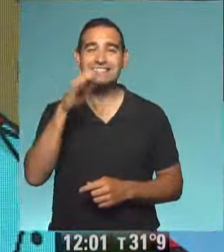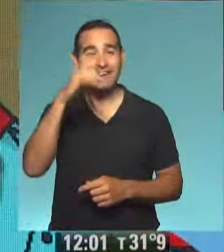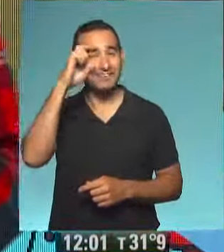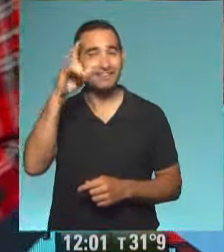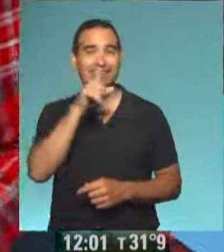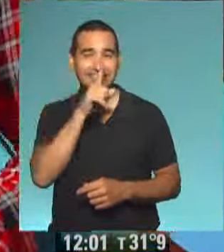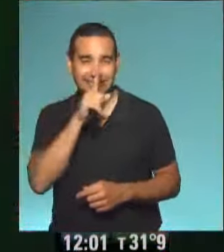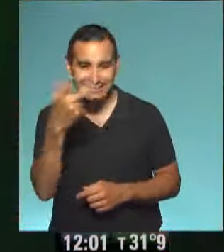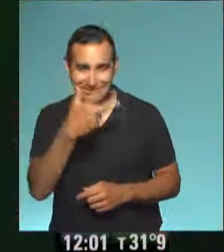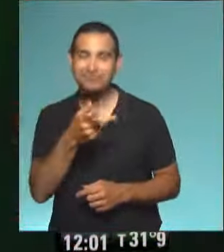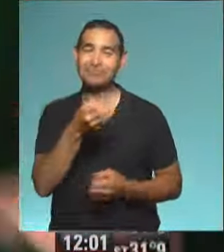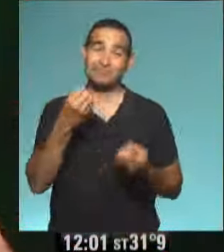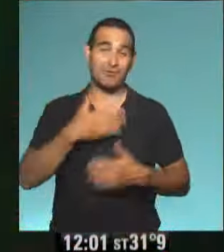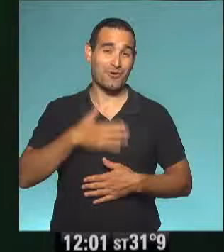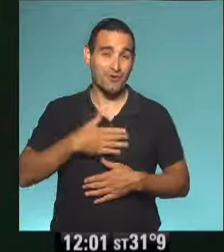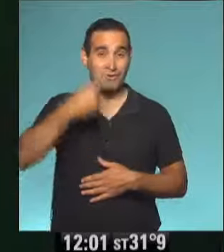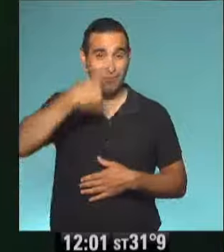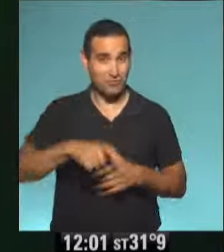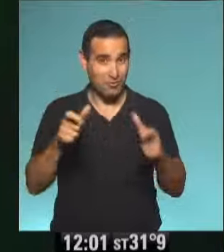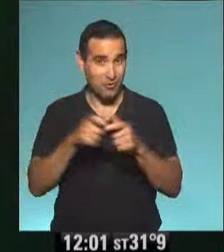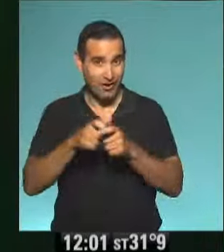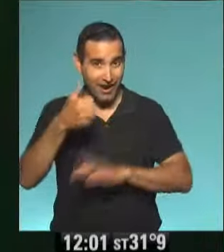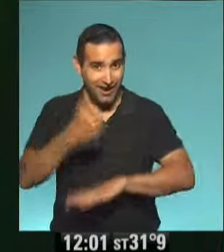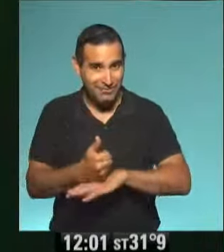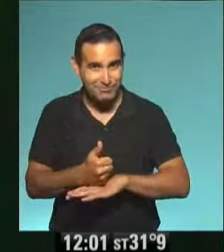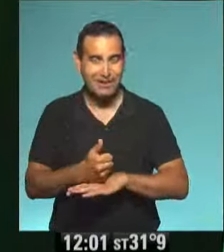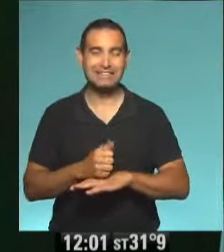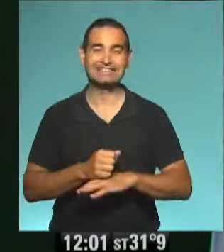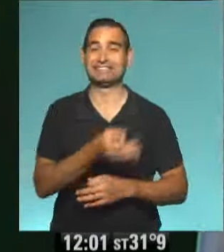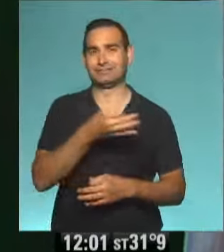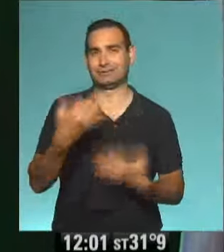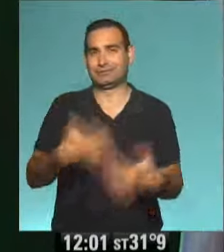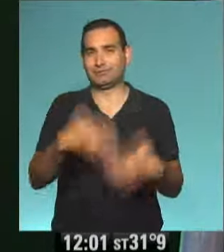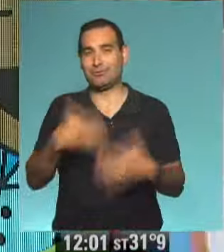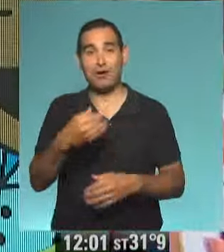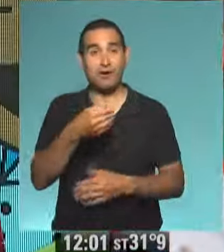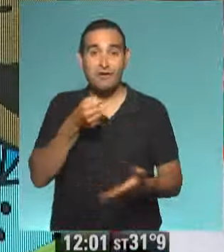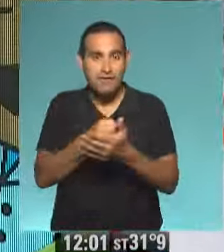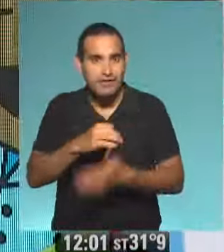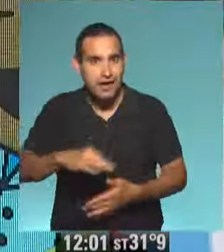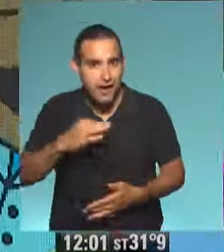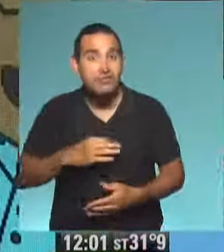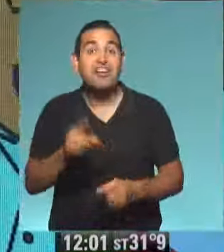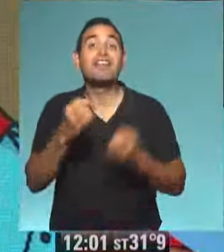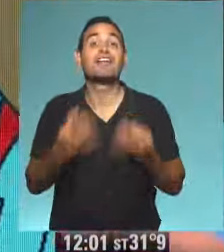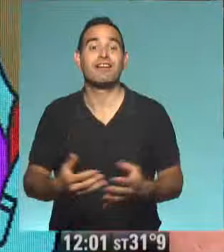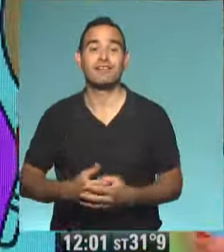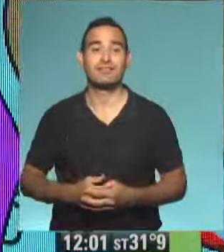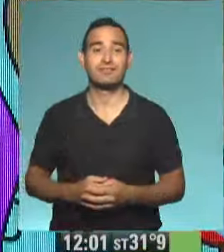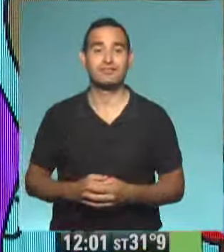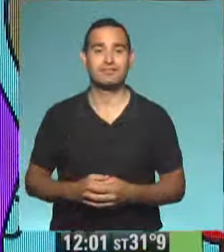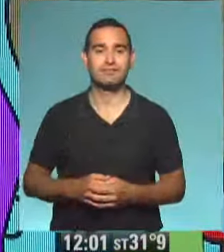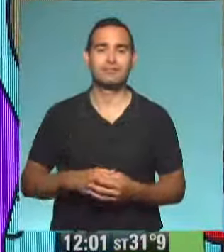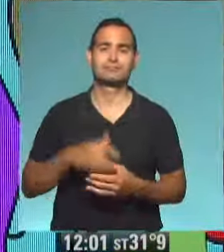programa. Qué gusto tenerte en nuestro último programa, Elizabeth. Fue impresionante, parte, ¿no? Este fin de año. ¿Cómo los agarra ahí? Estamos